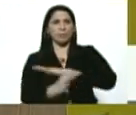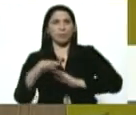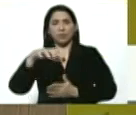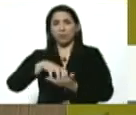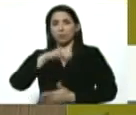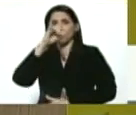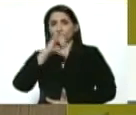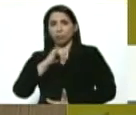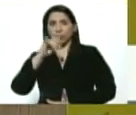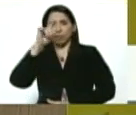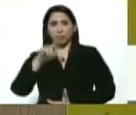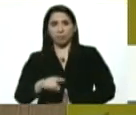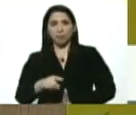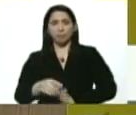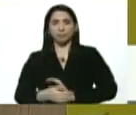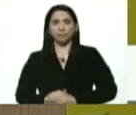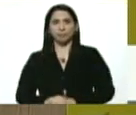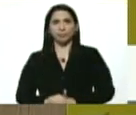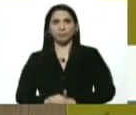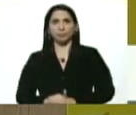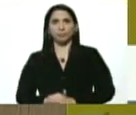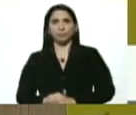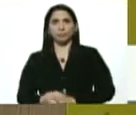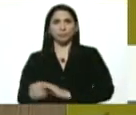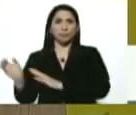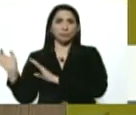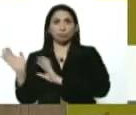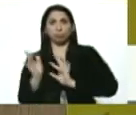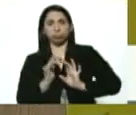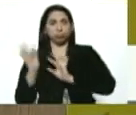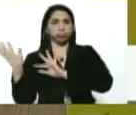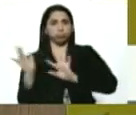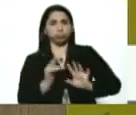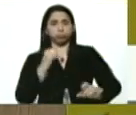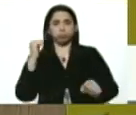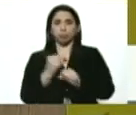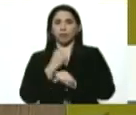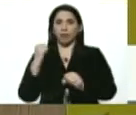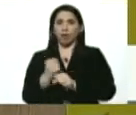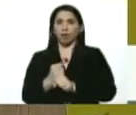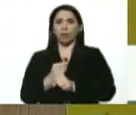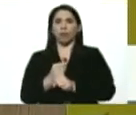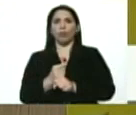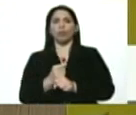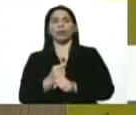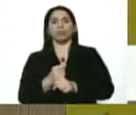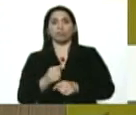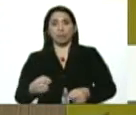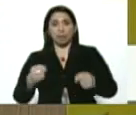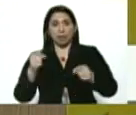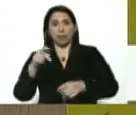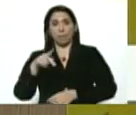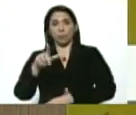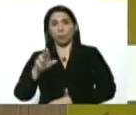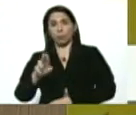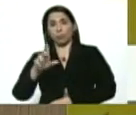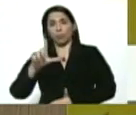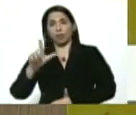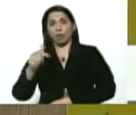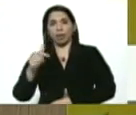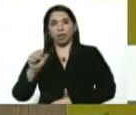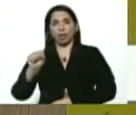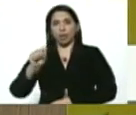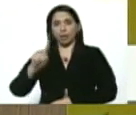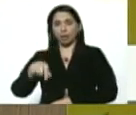el tránsito permanente en el caso de los trabajadores del mercado las pulgas los comerciantes entre venezuela y